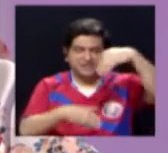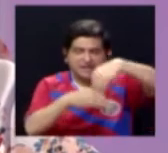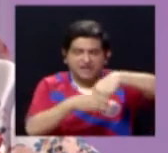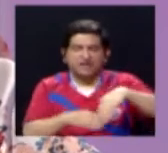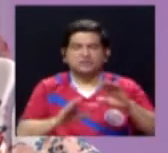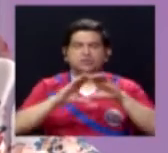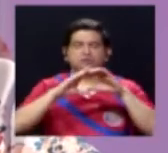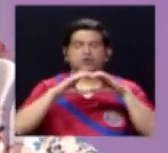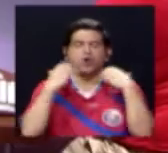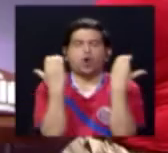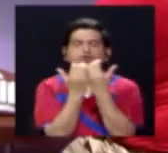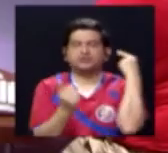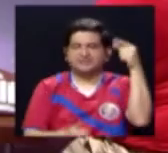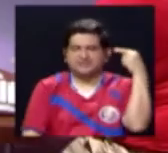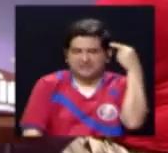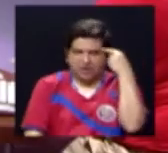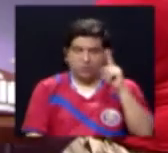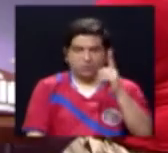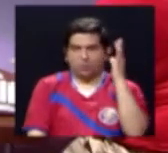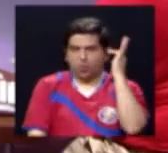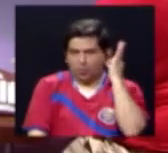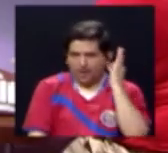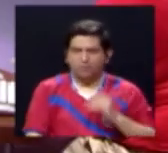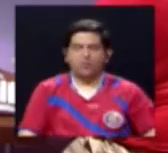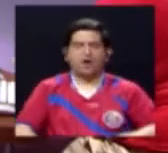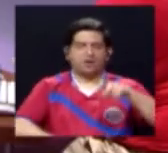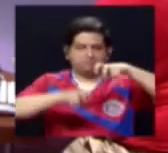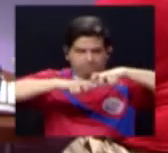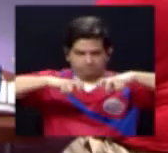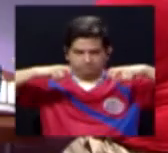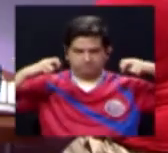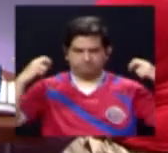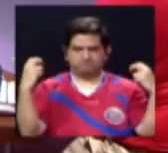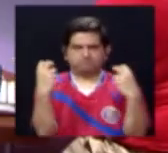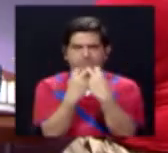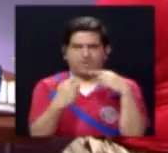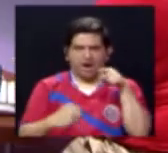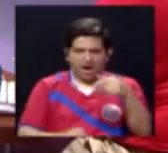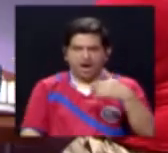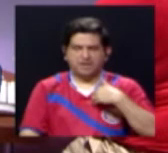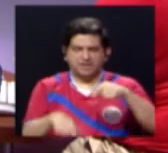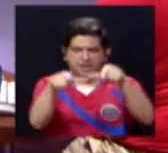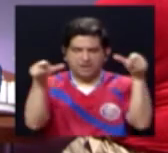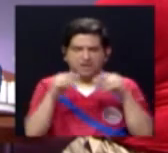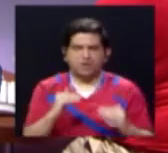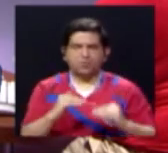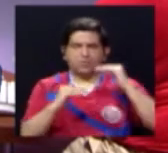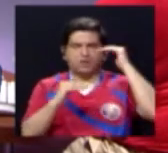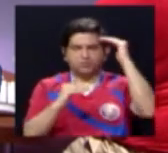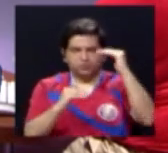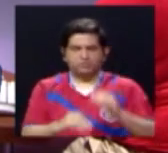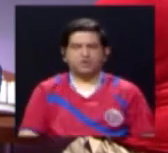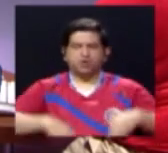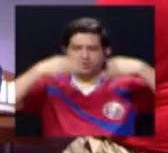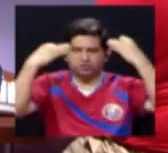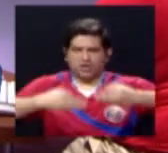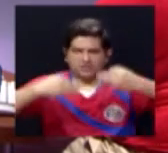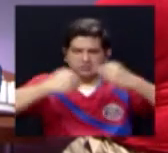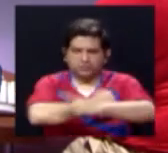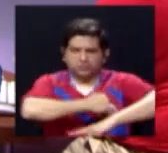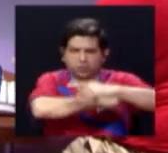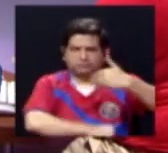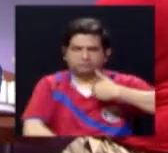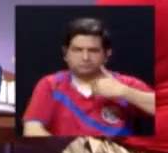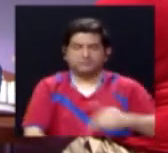gobierno que esté una mujer sentada en el espacio de más alto nivel de toma de decisiones del